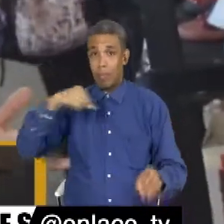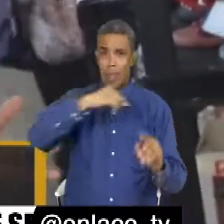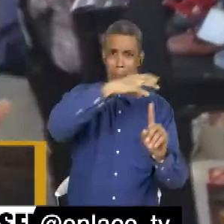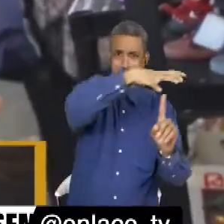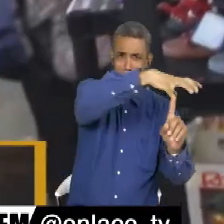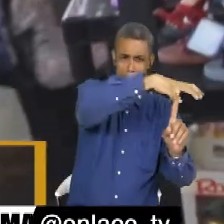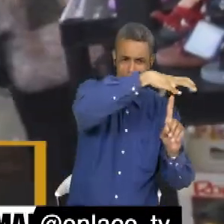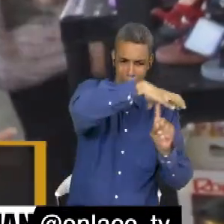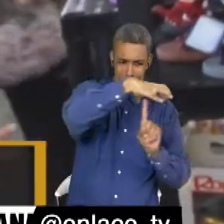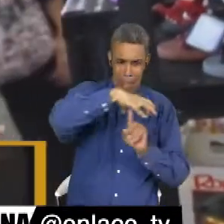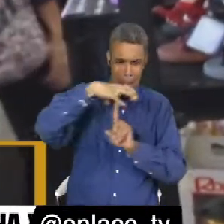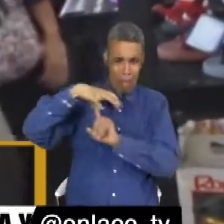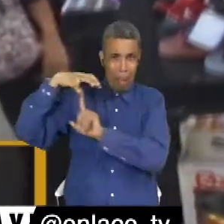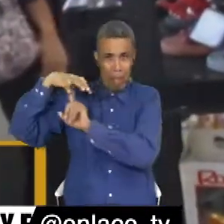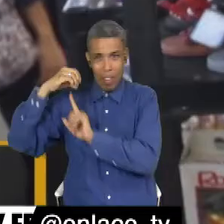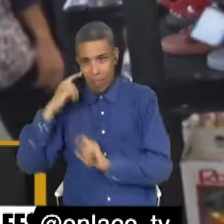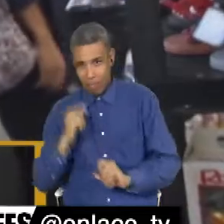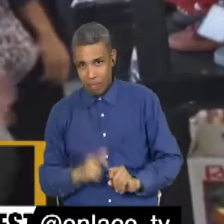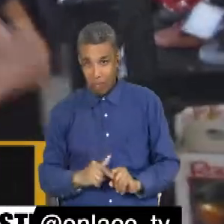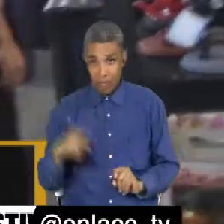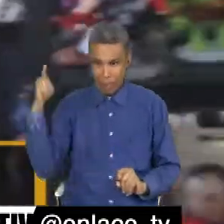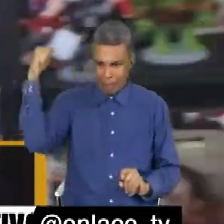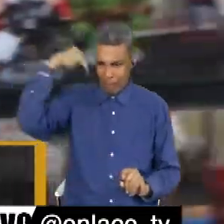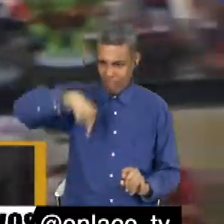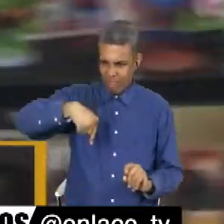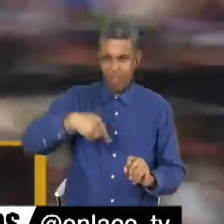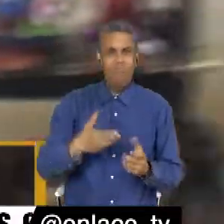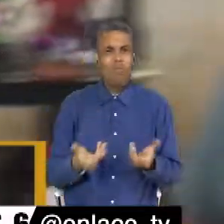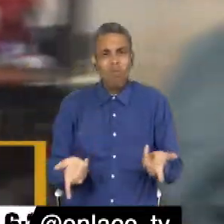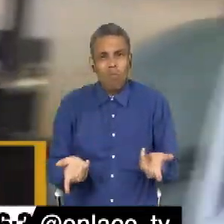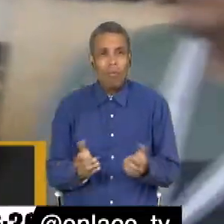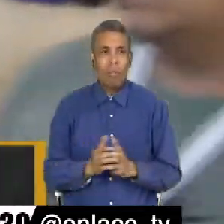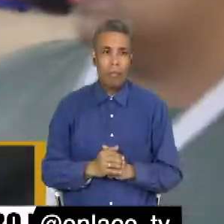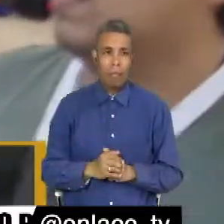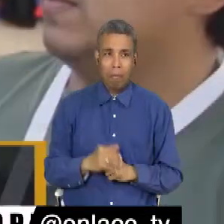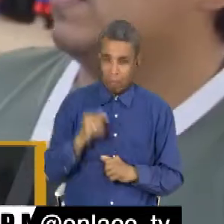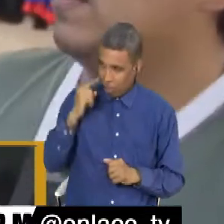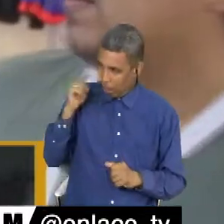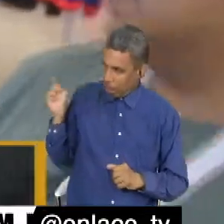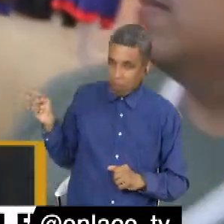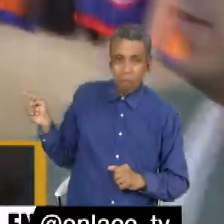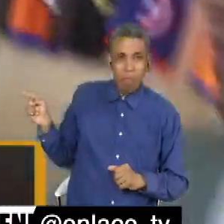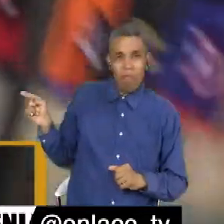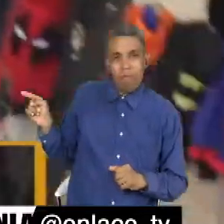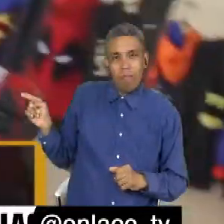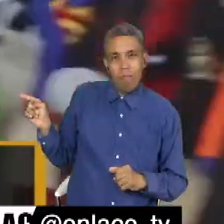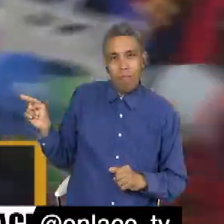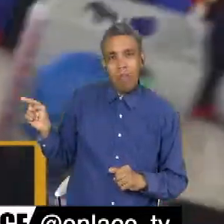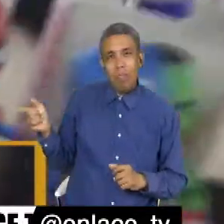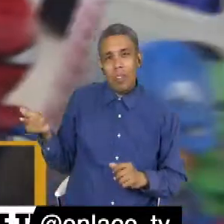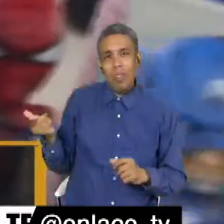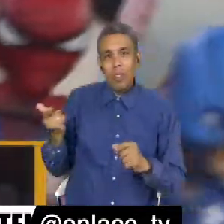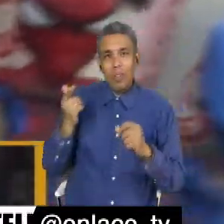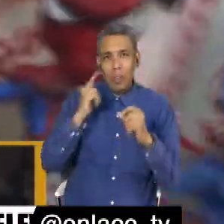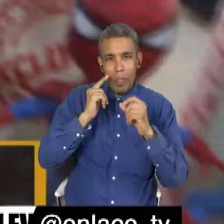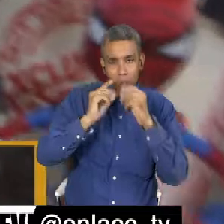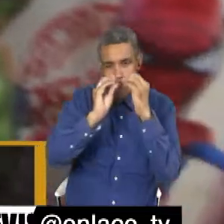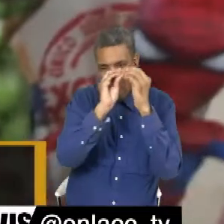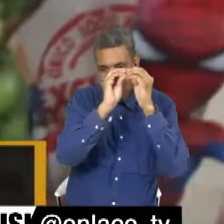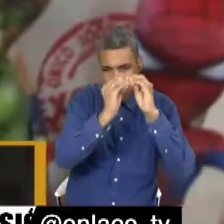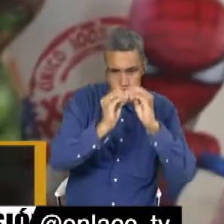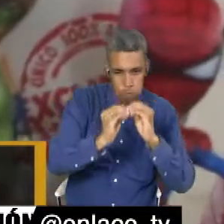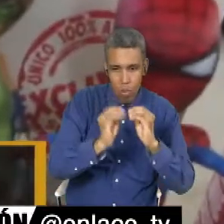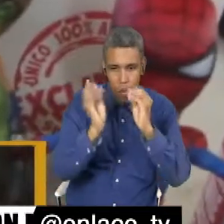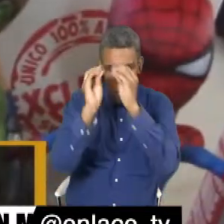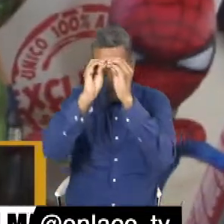artística definitivamente sorprende. Y es que estamos viendo figuras elaboradas en porcelana y crom, hechas superhéroes,